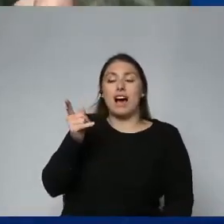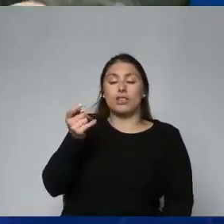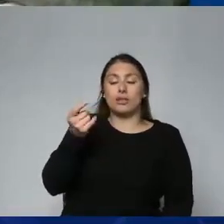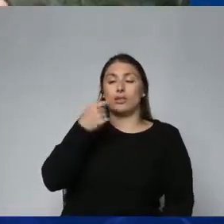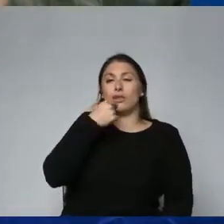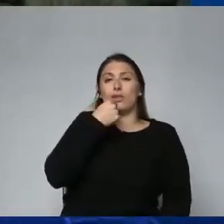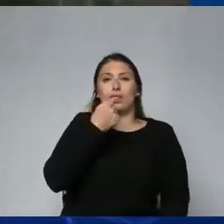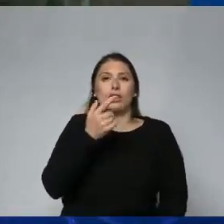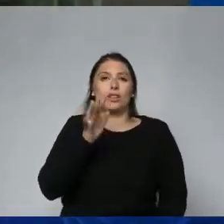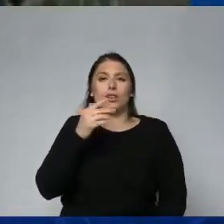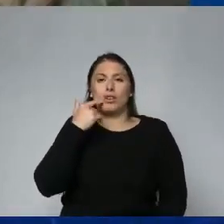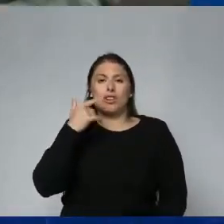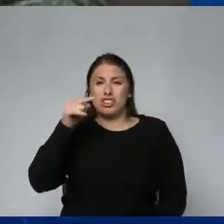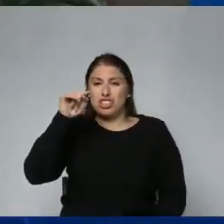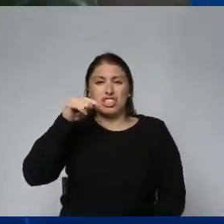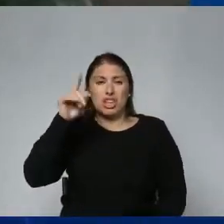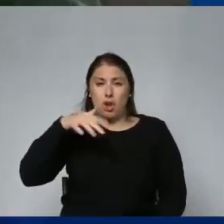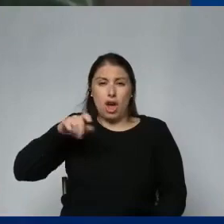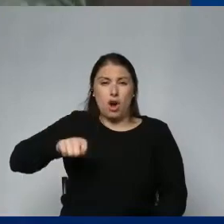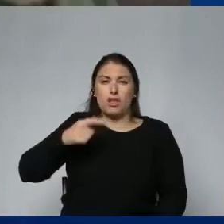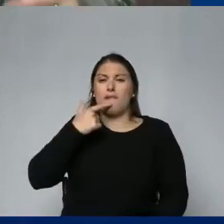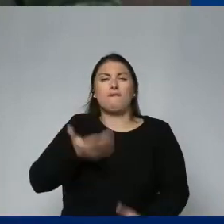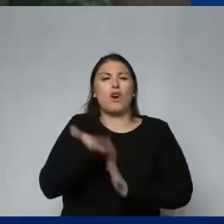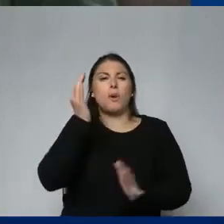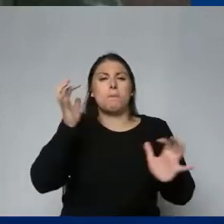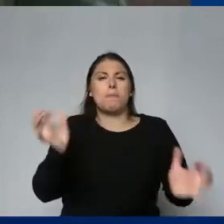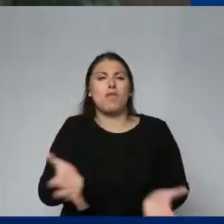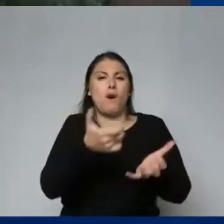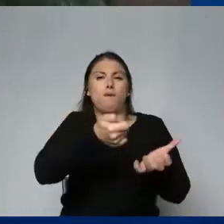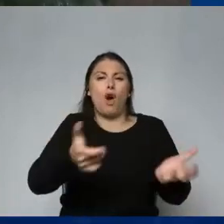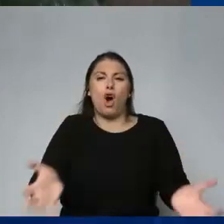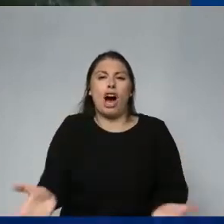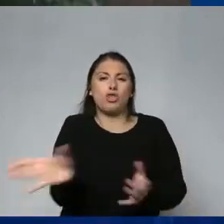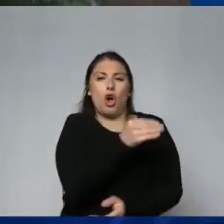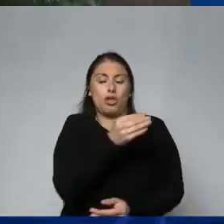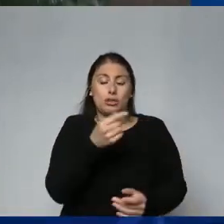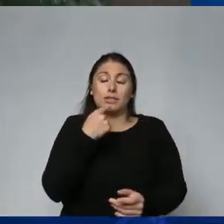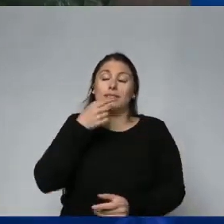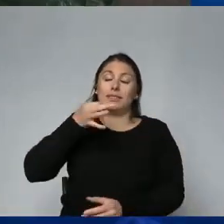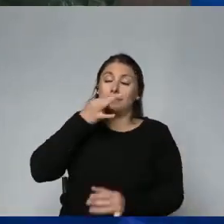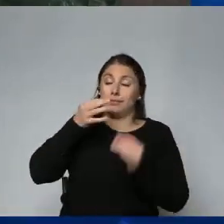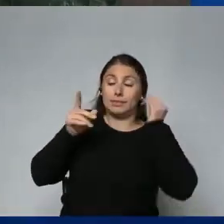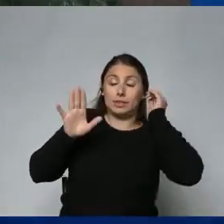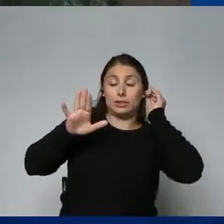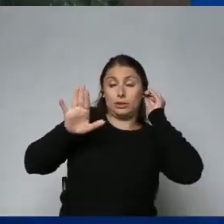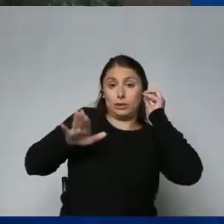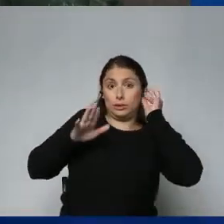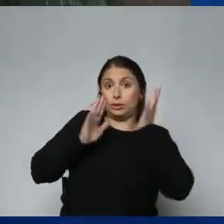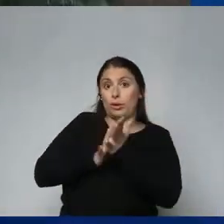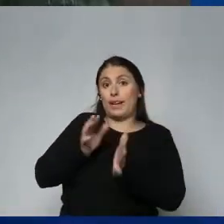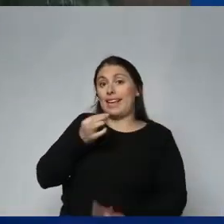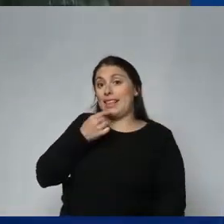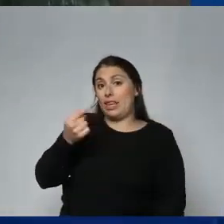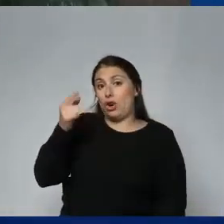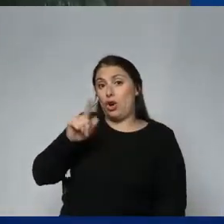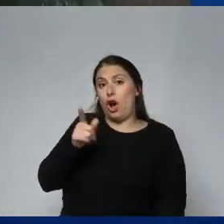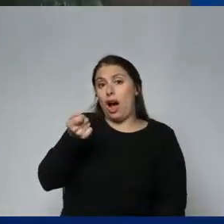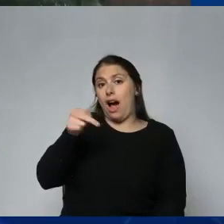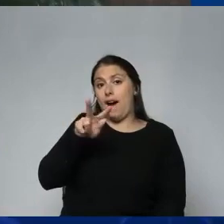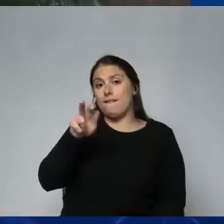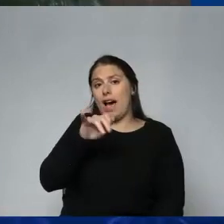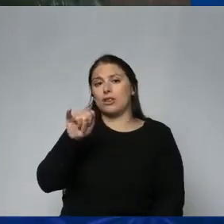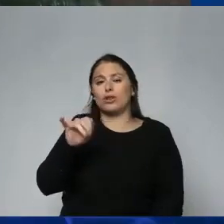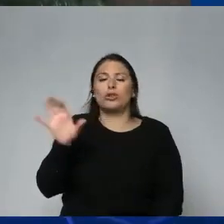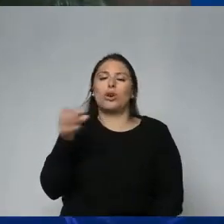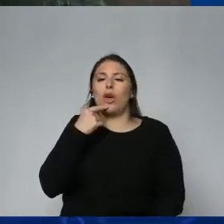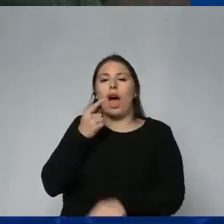das la que... orden, voy y los prendo fuego a todos, sí, ¿no? Sí, hay unas anécdotas sobre Gabazo, pero creo que todo el mundo le tira a Gabazo porque es